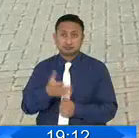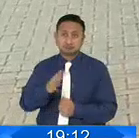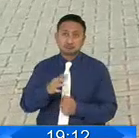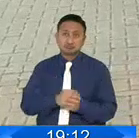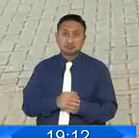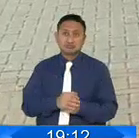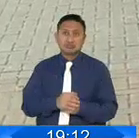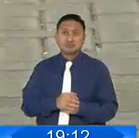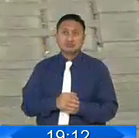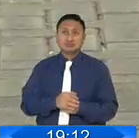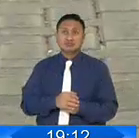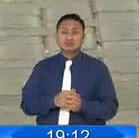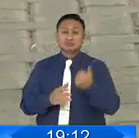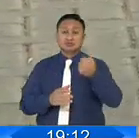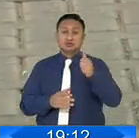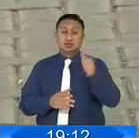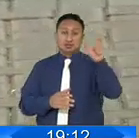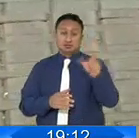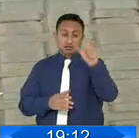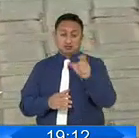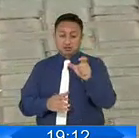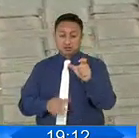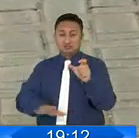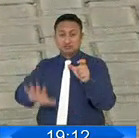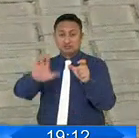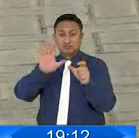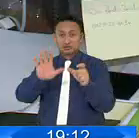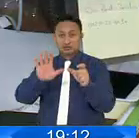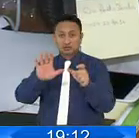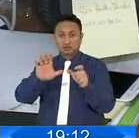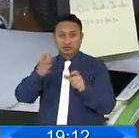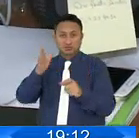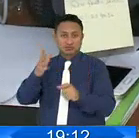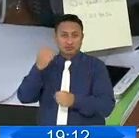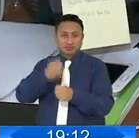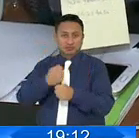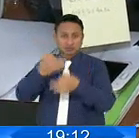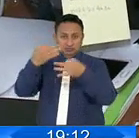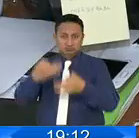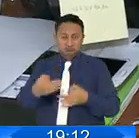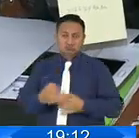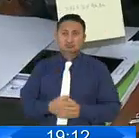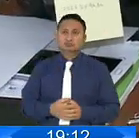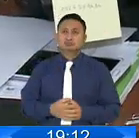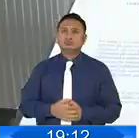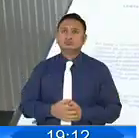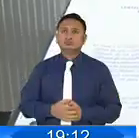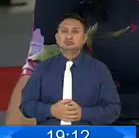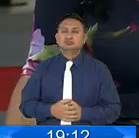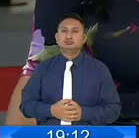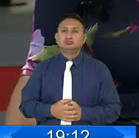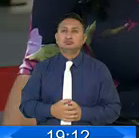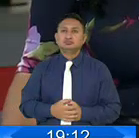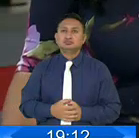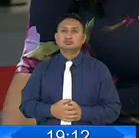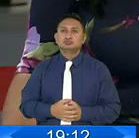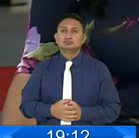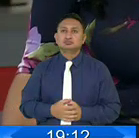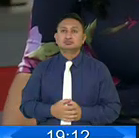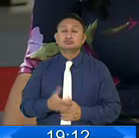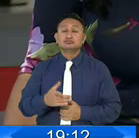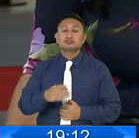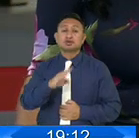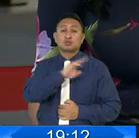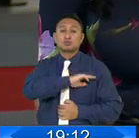a que cada 5 de 10 personas están en la informalidad, informó Caterine Aguirre. El